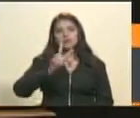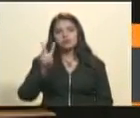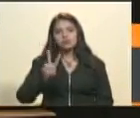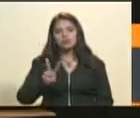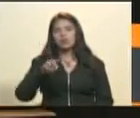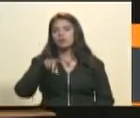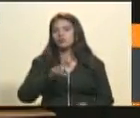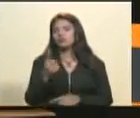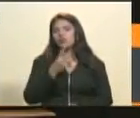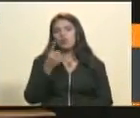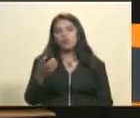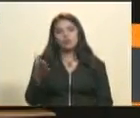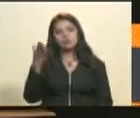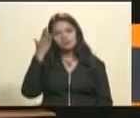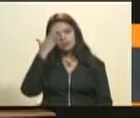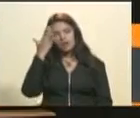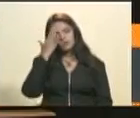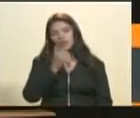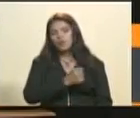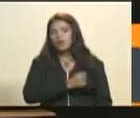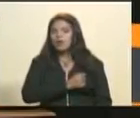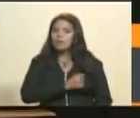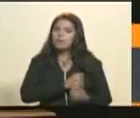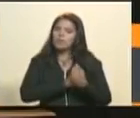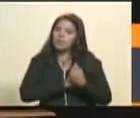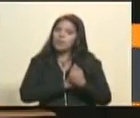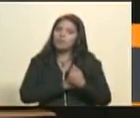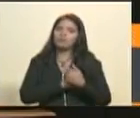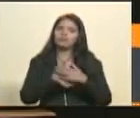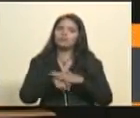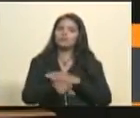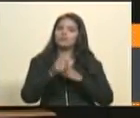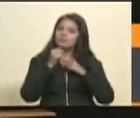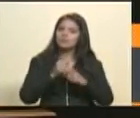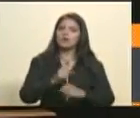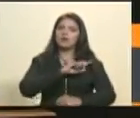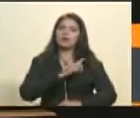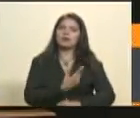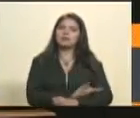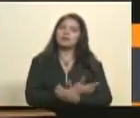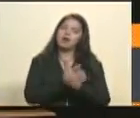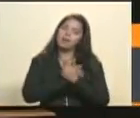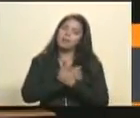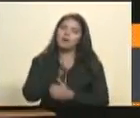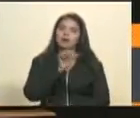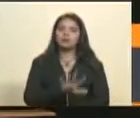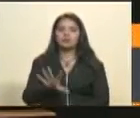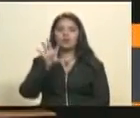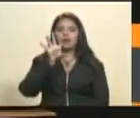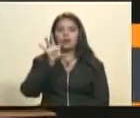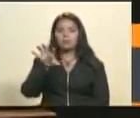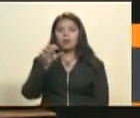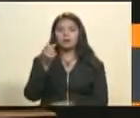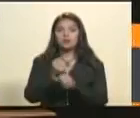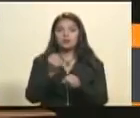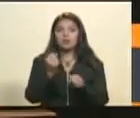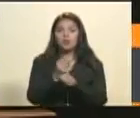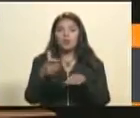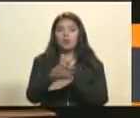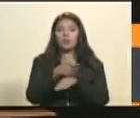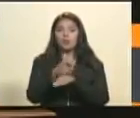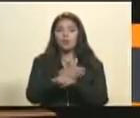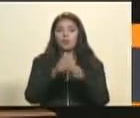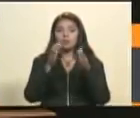que solo sabe, con amor, coraje y valentía, amar a la patria. Los gobernadores y